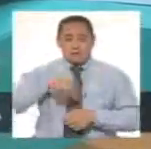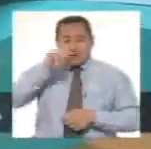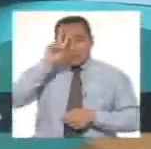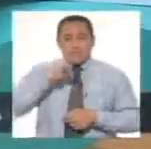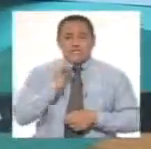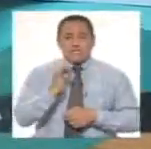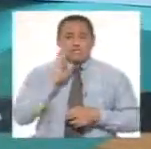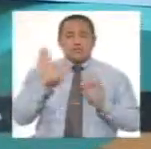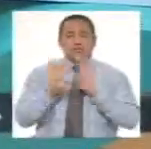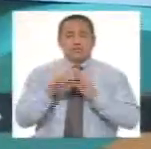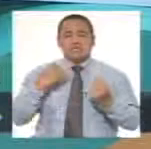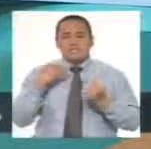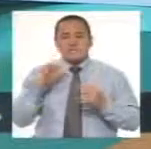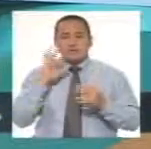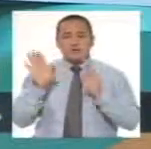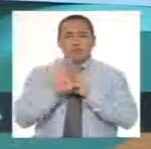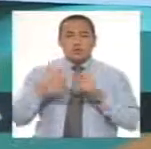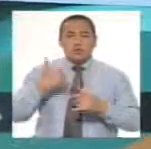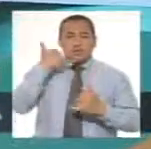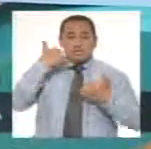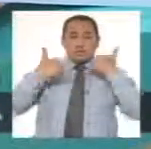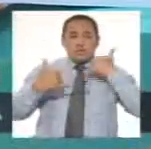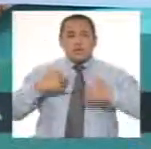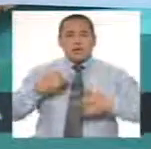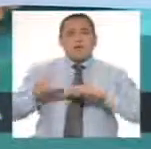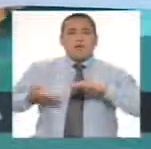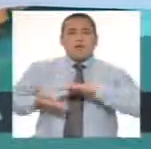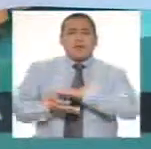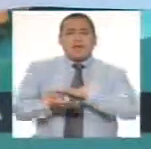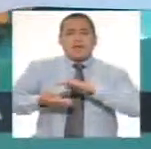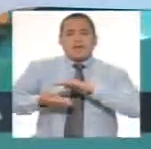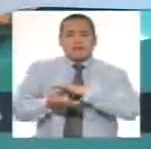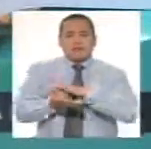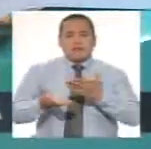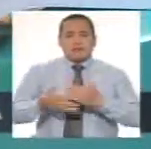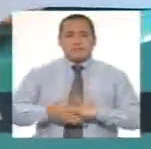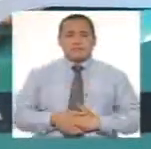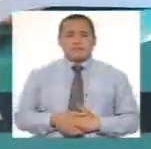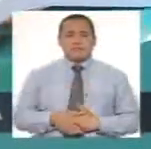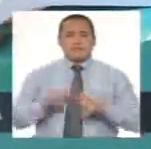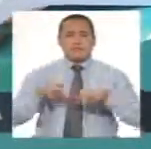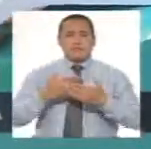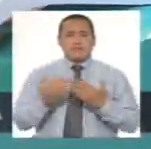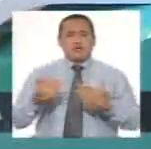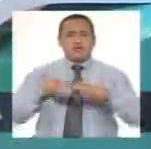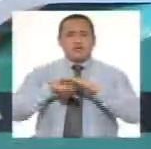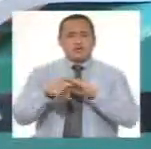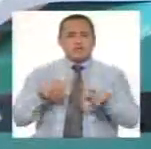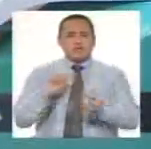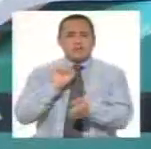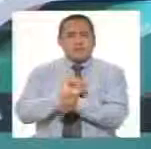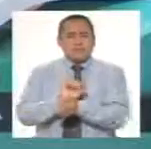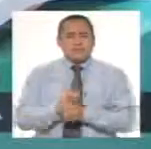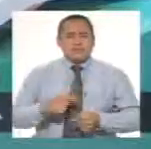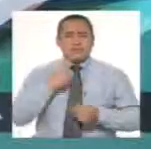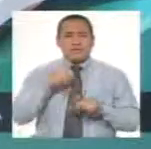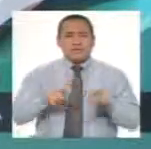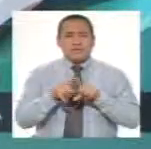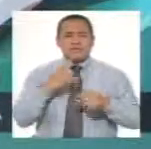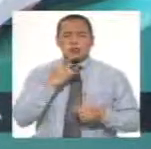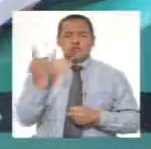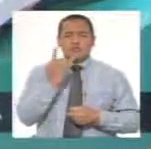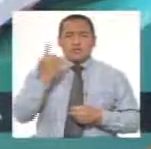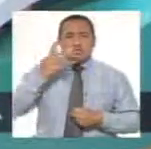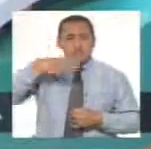siempre ven la forma de introducir celulares. Mire, esto funciona en las cárceles de California, en las cárceles de